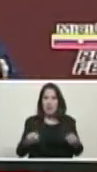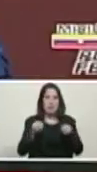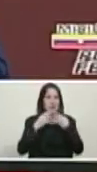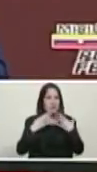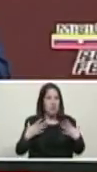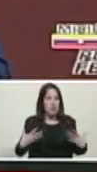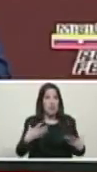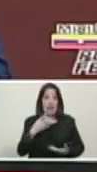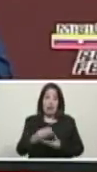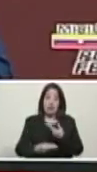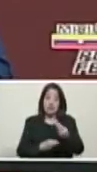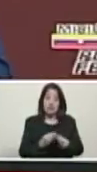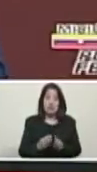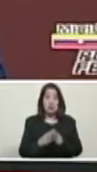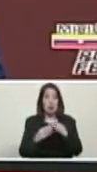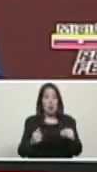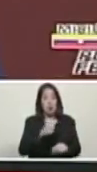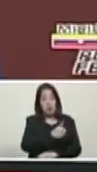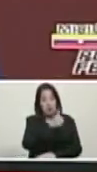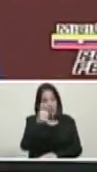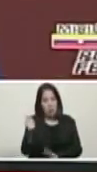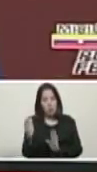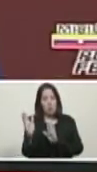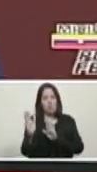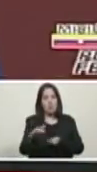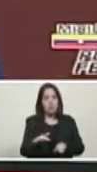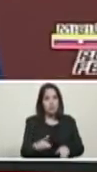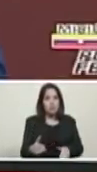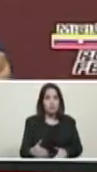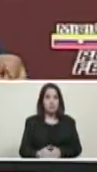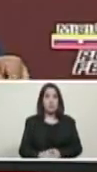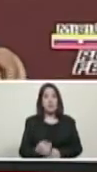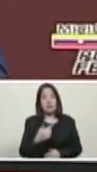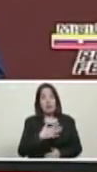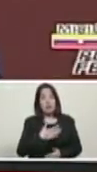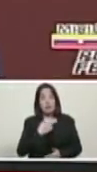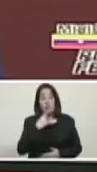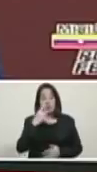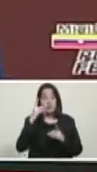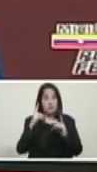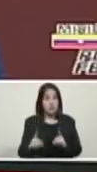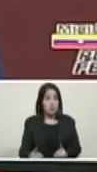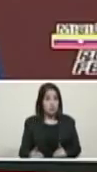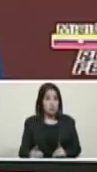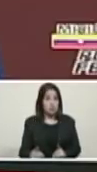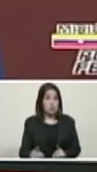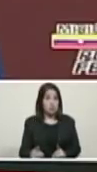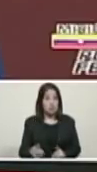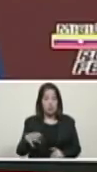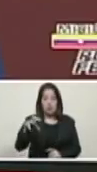entre todos yo he decidido crear un estado mayor